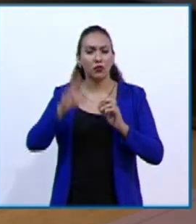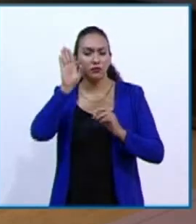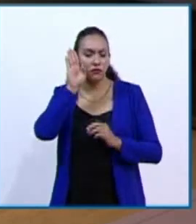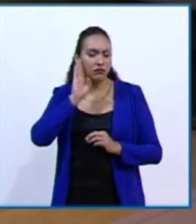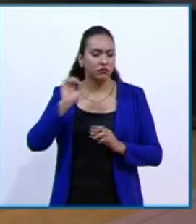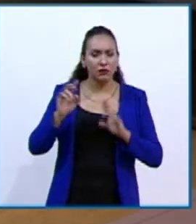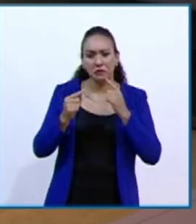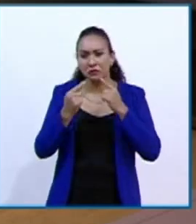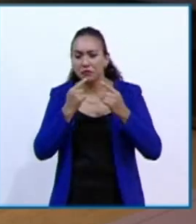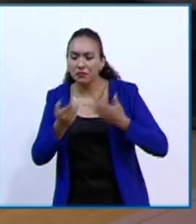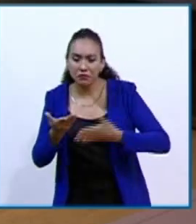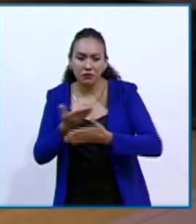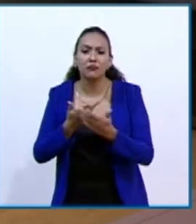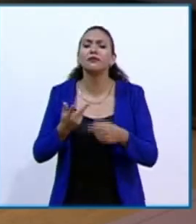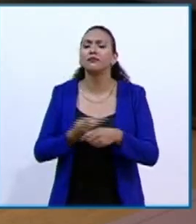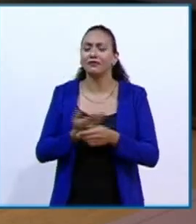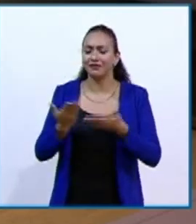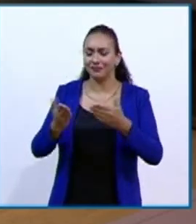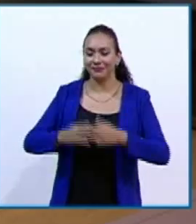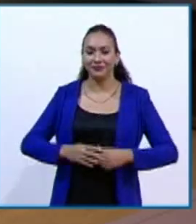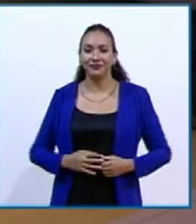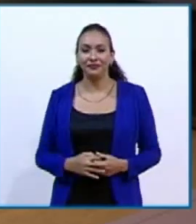buenas tardes, Mario. Adelante con tu reporte.